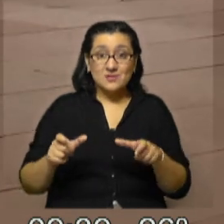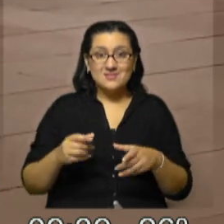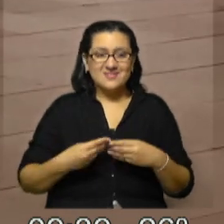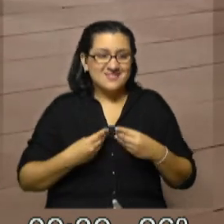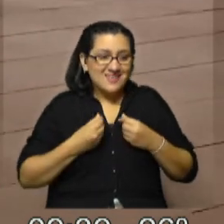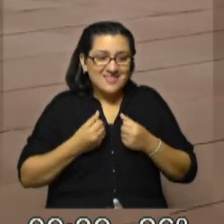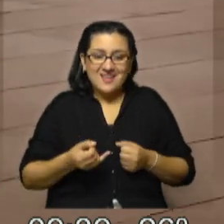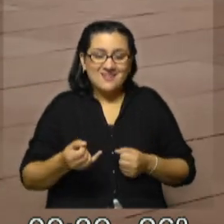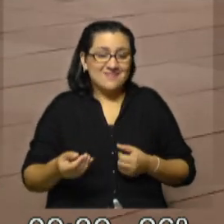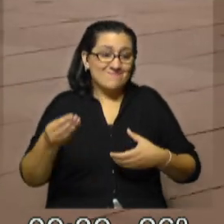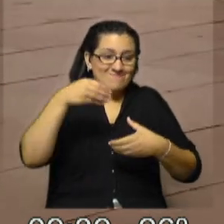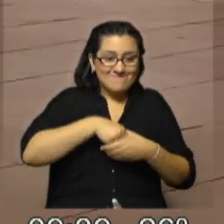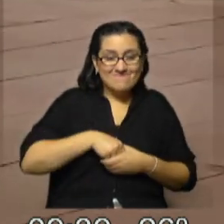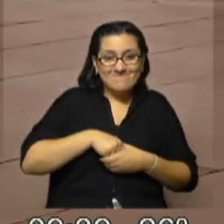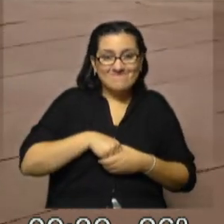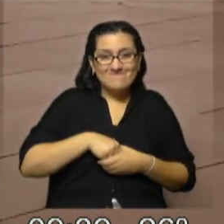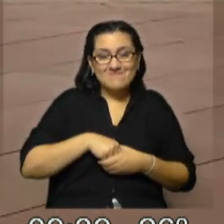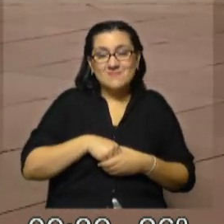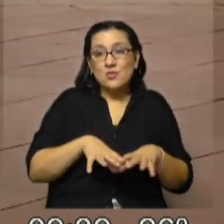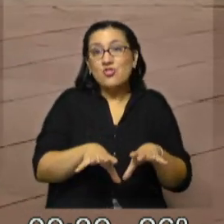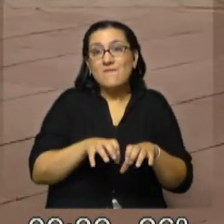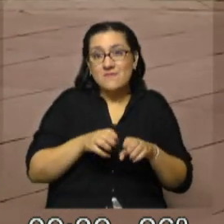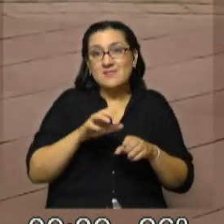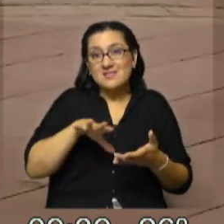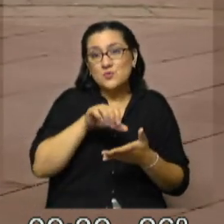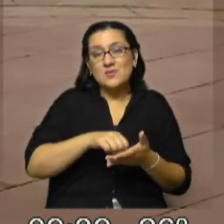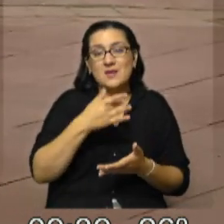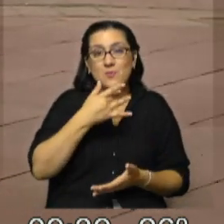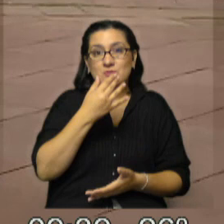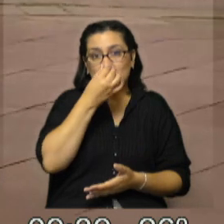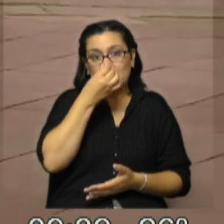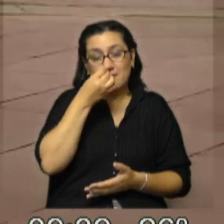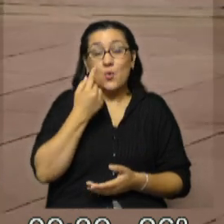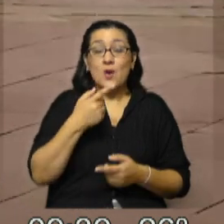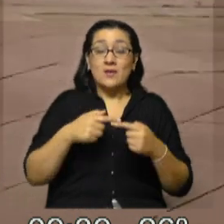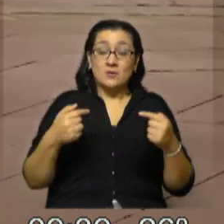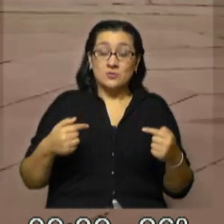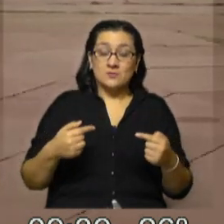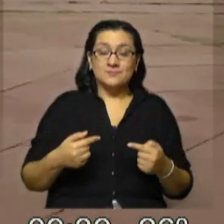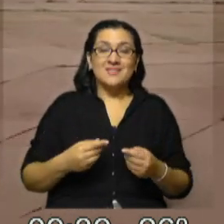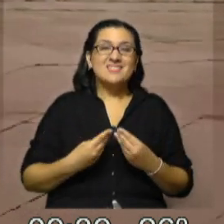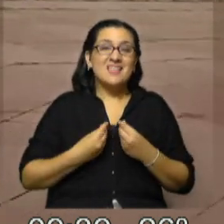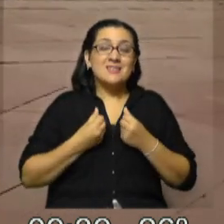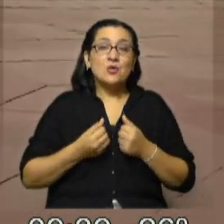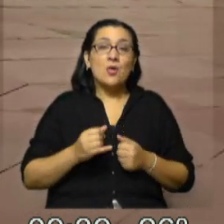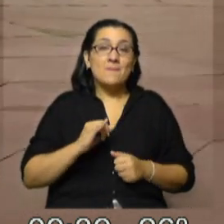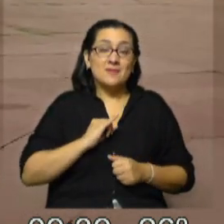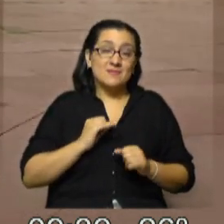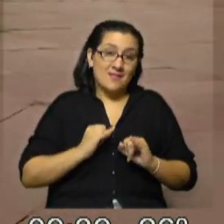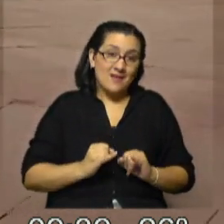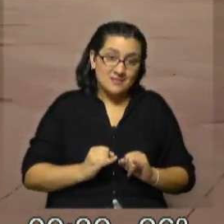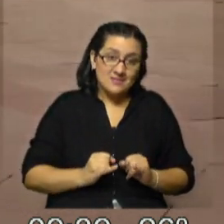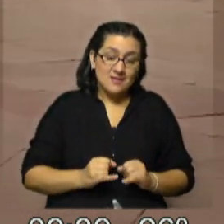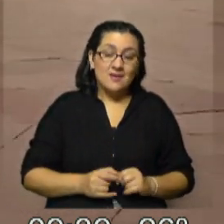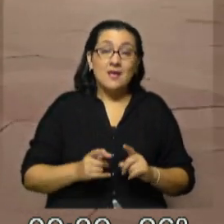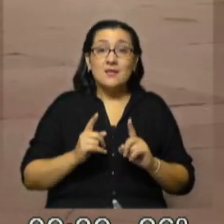se sientan sujetos de lo que habitan, de esta ciudad hermosísima. Una de las cosas, ¿no? El sentido de pertenencia que vos describís también,